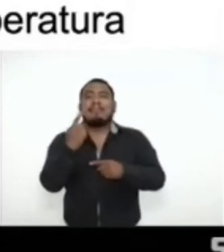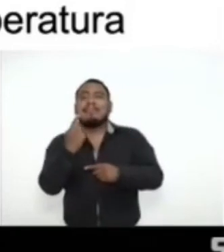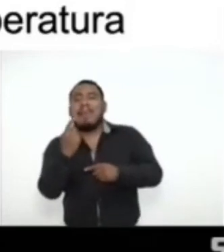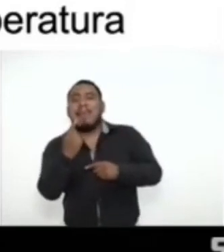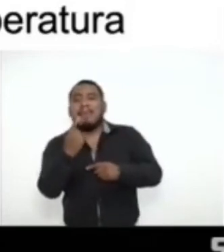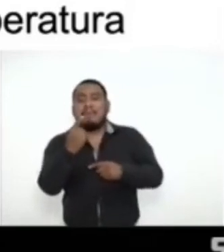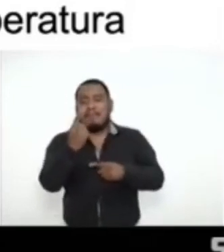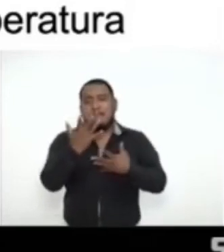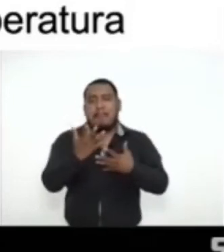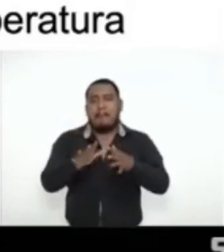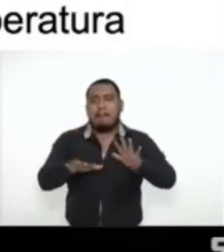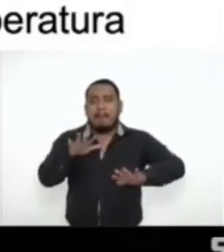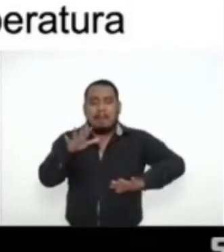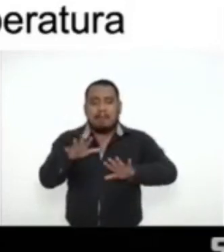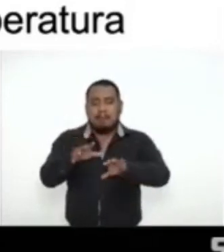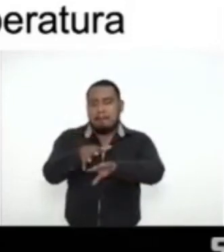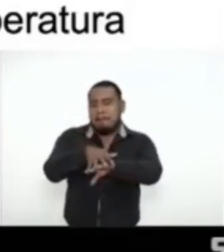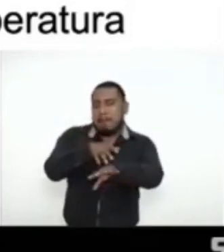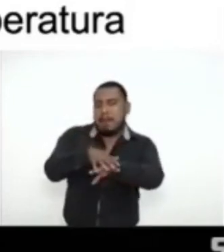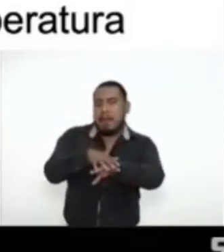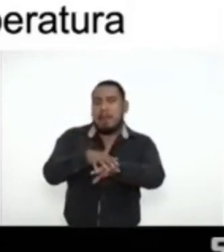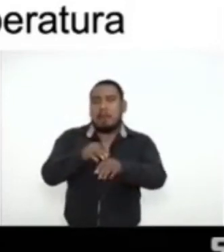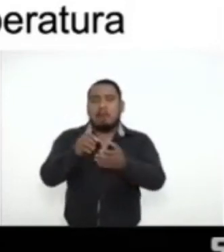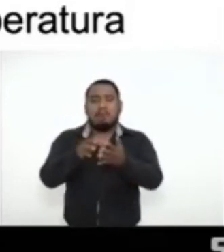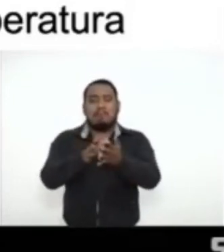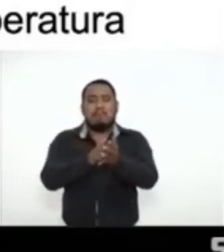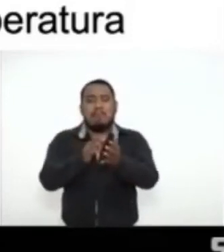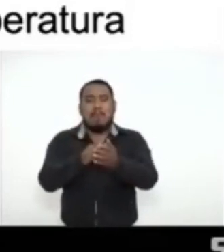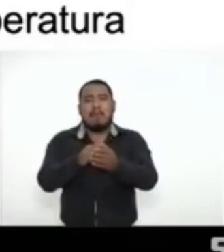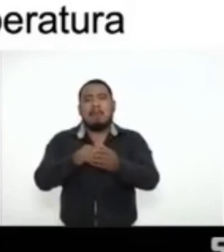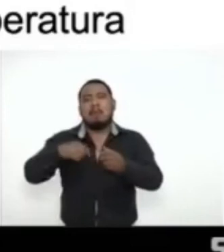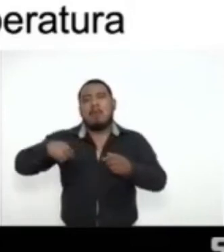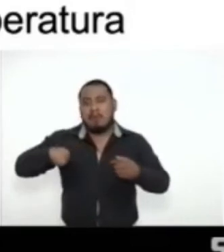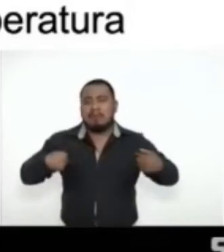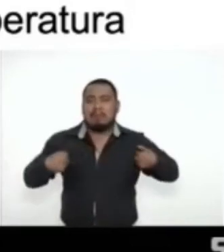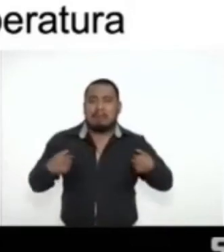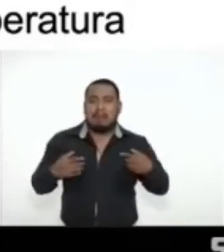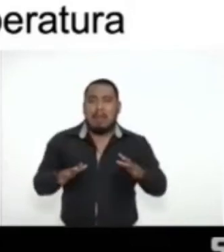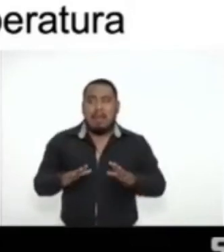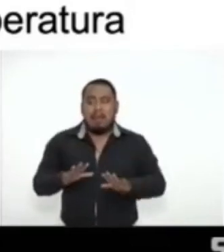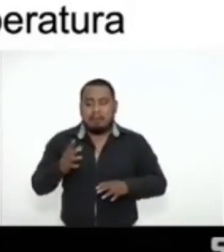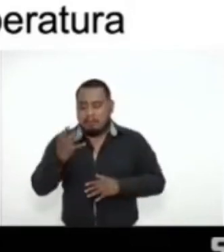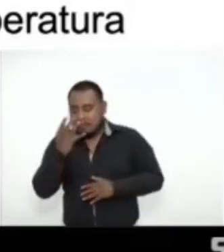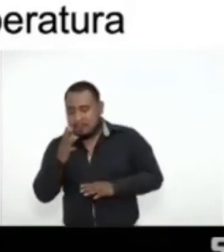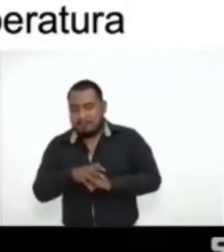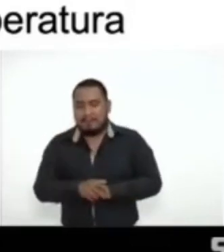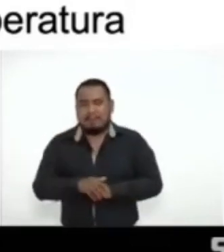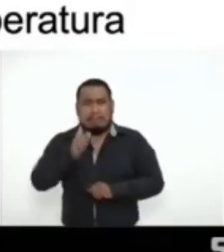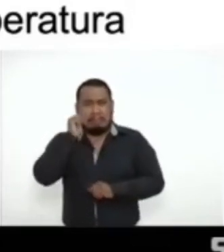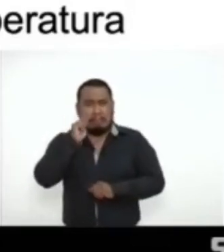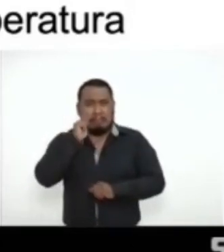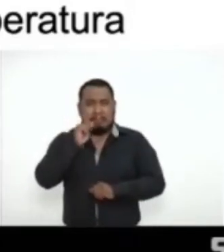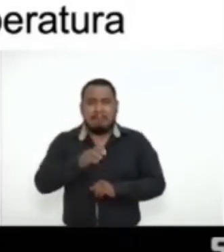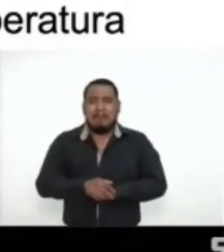las manos, los pies, las axilas, estos rodetes que nos da tanta pena y que siempre se hacen presentes